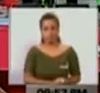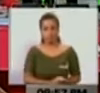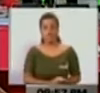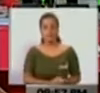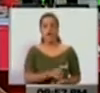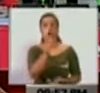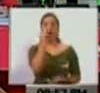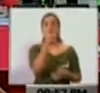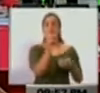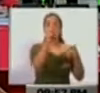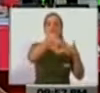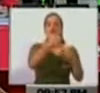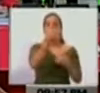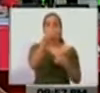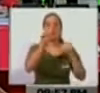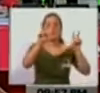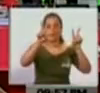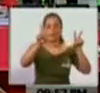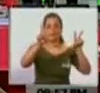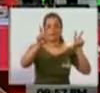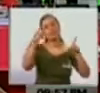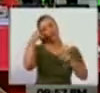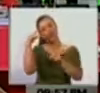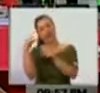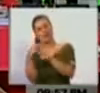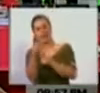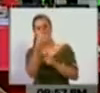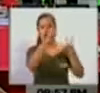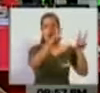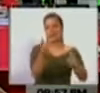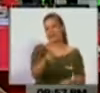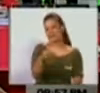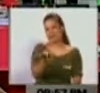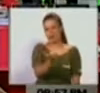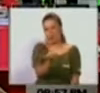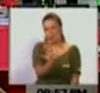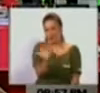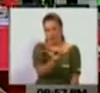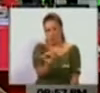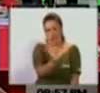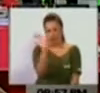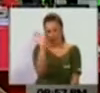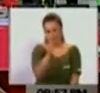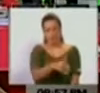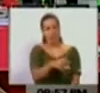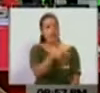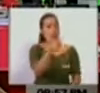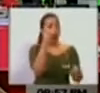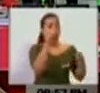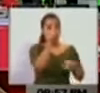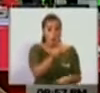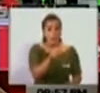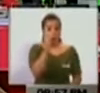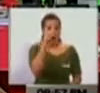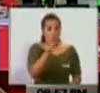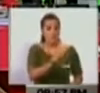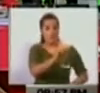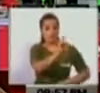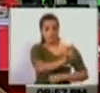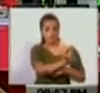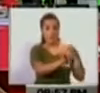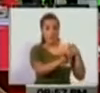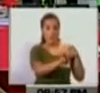Copellano, para más señas. Pero de ahí, compañeros, ustedes saben que era la misma cosa. El señor Jatar era